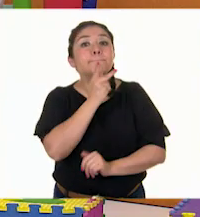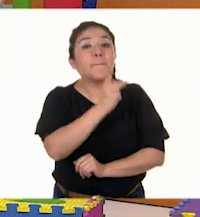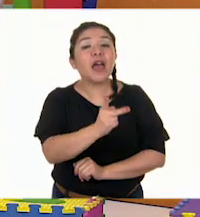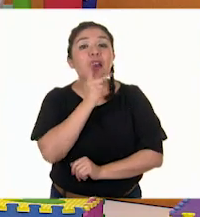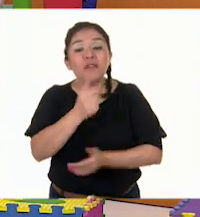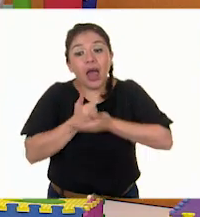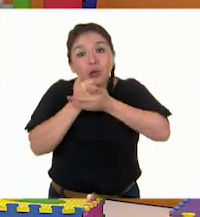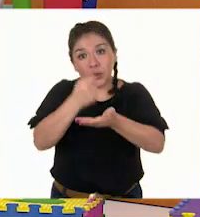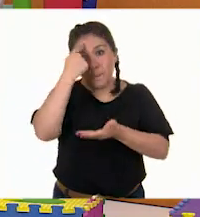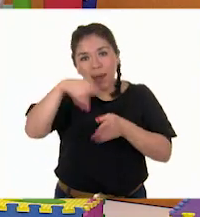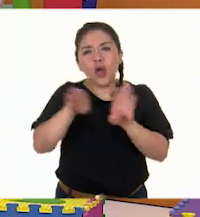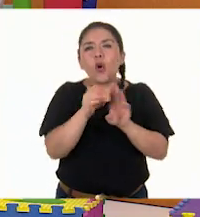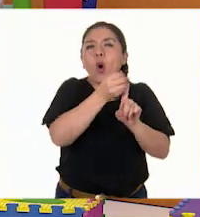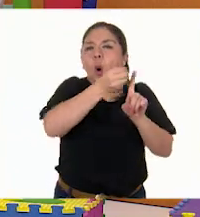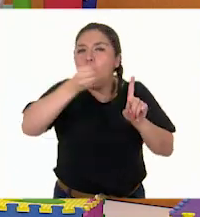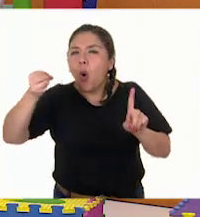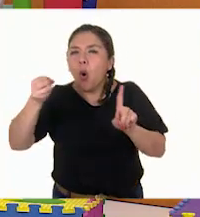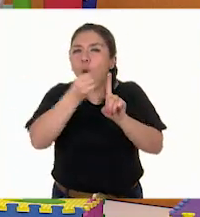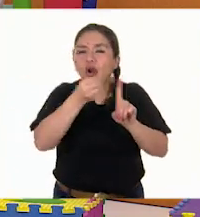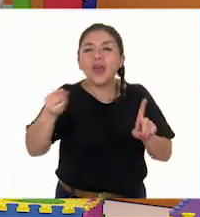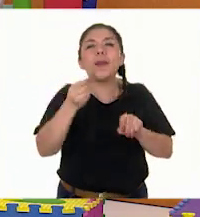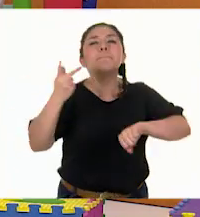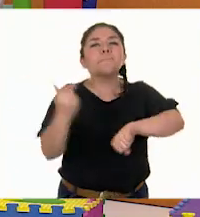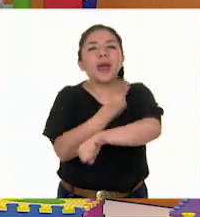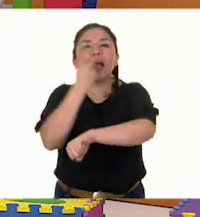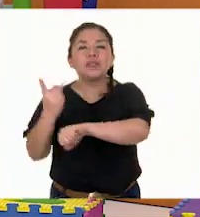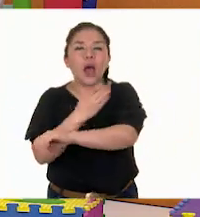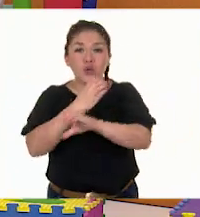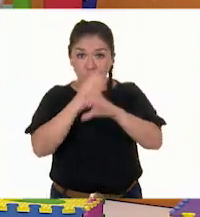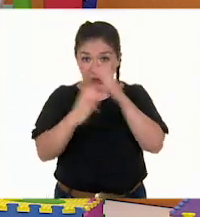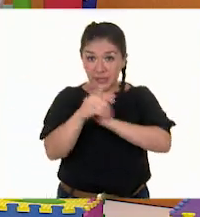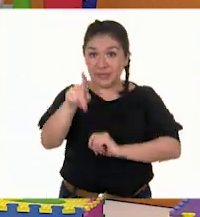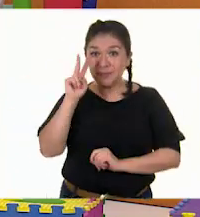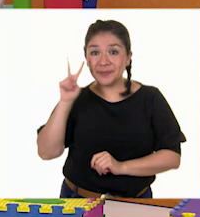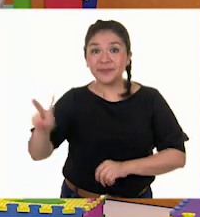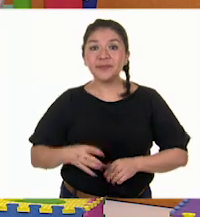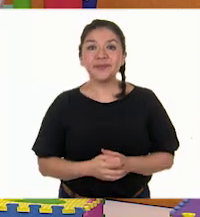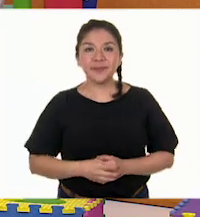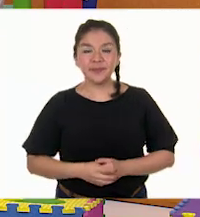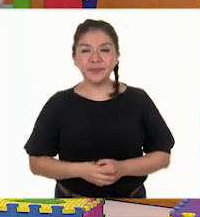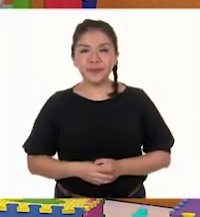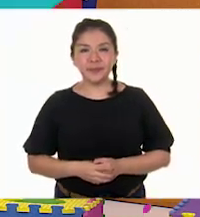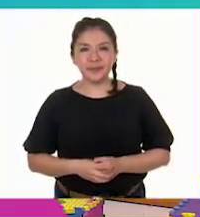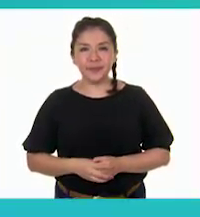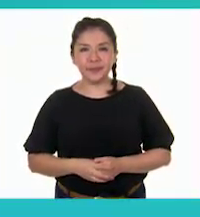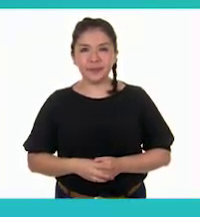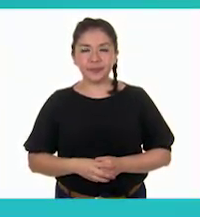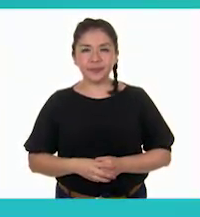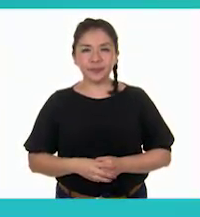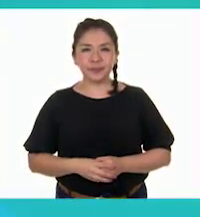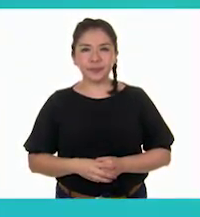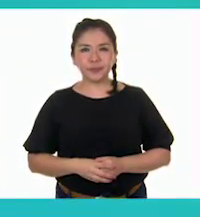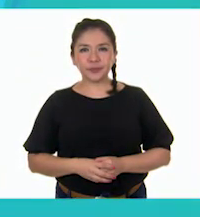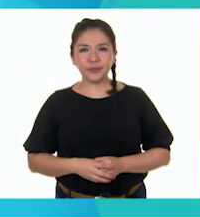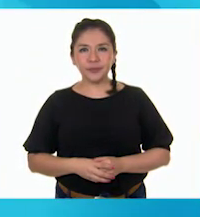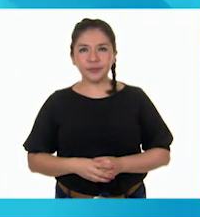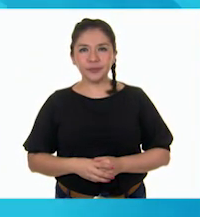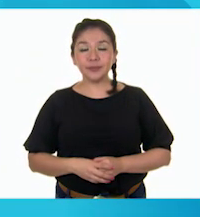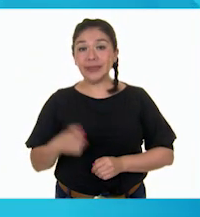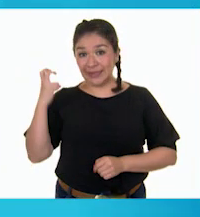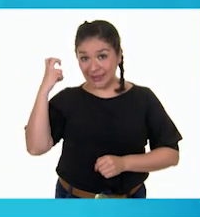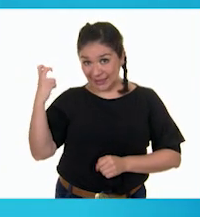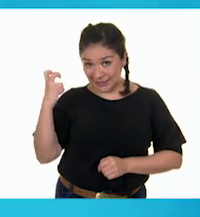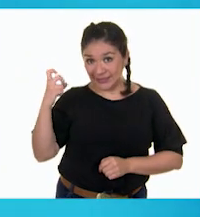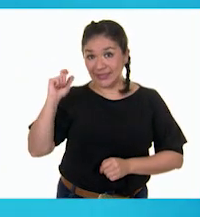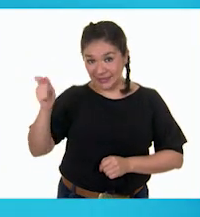a darle continuidad a los acontecimientos. Vamos a verlas. A ver, conectores. Ahí están. Ahí